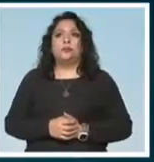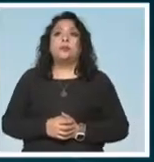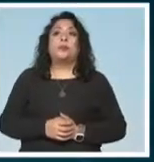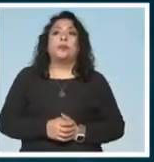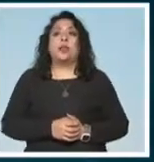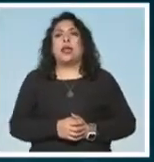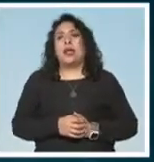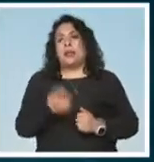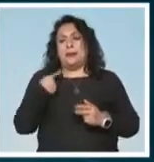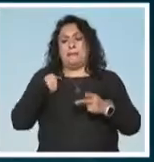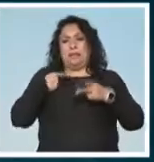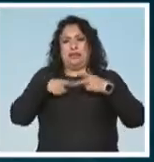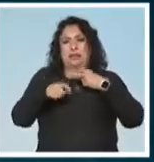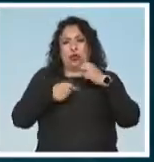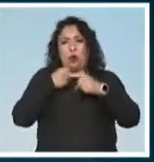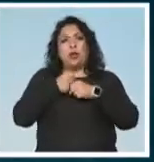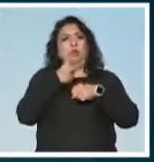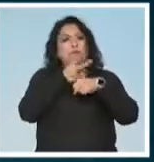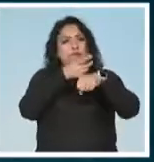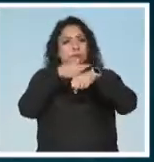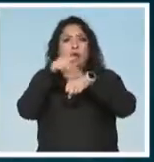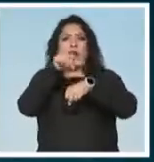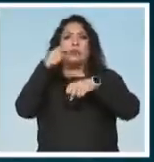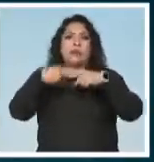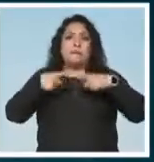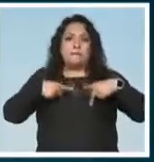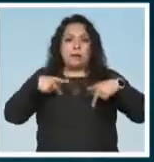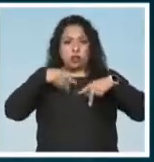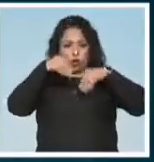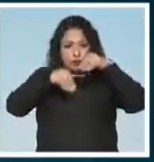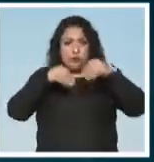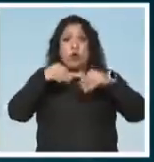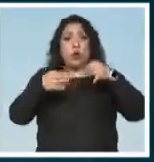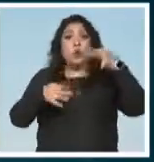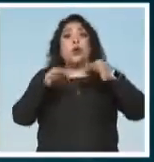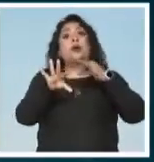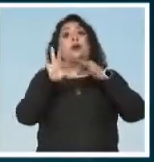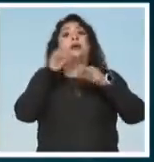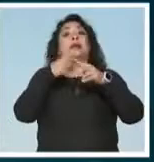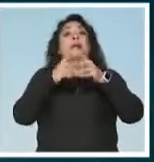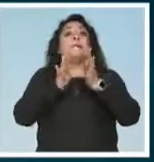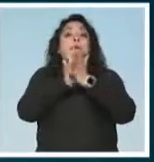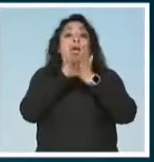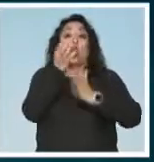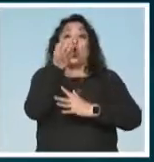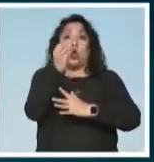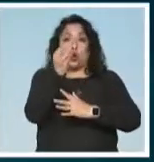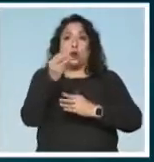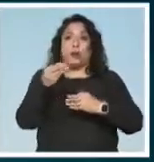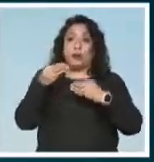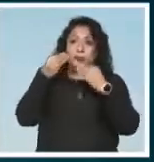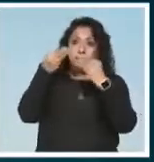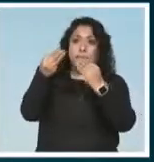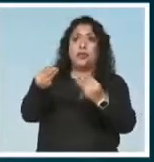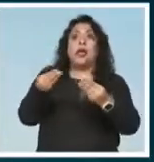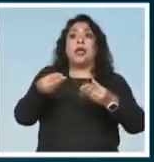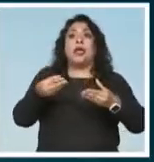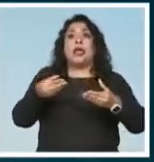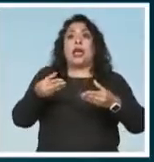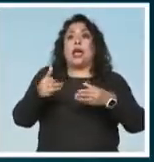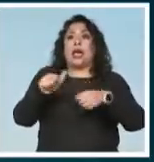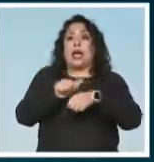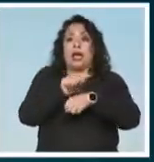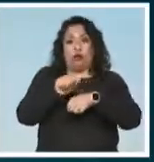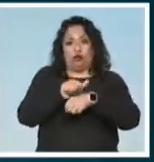En los primeros meses del año se convoca a los artesanos, el jurado selecciona a los participantes, en octubre se les hace entrega de los carros